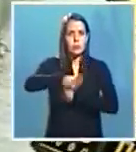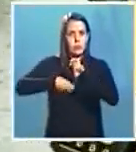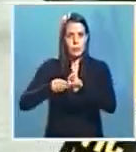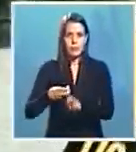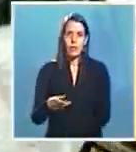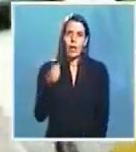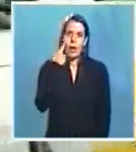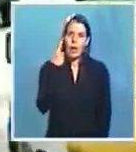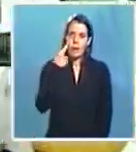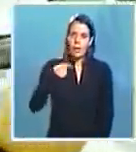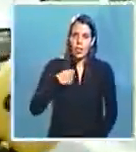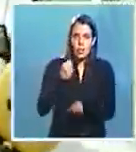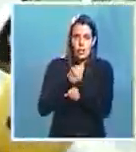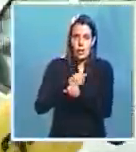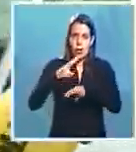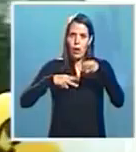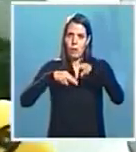son albañilas, a cera non está moi ben.